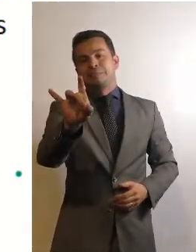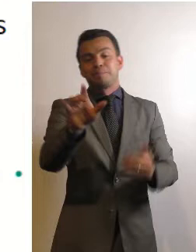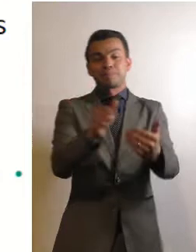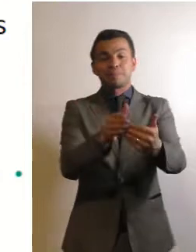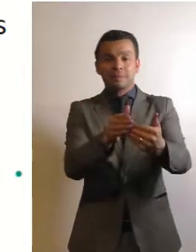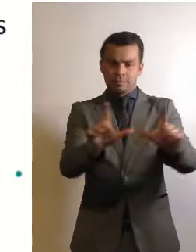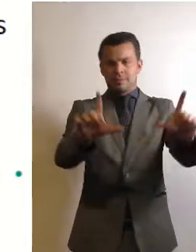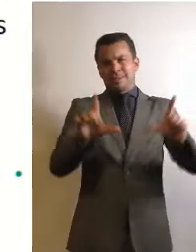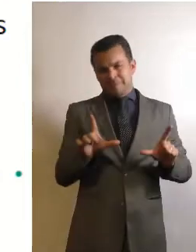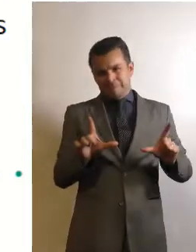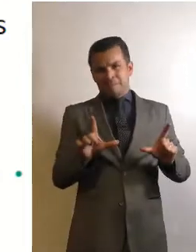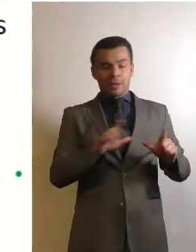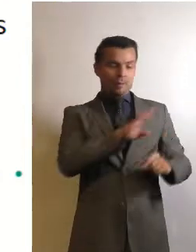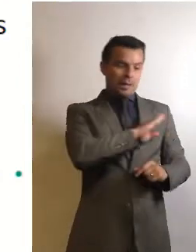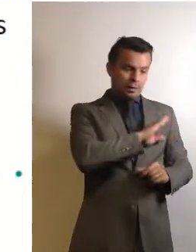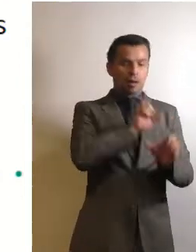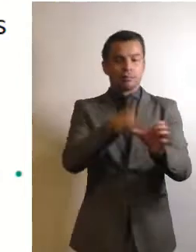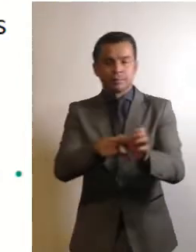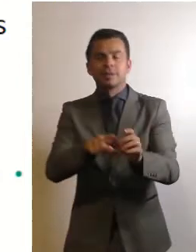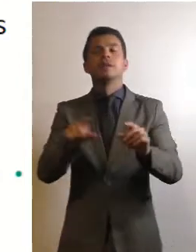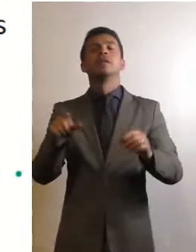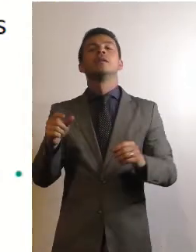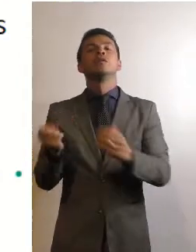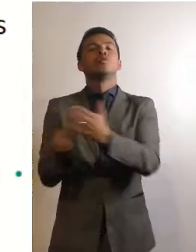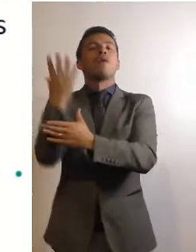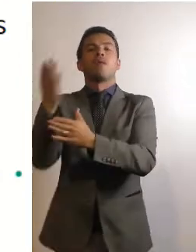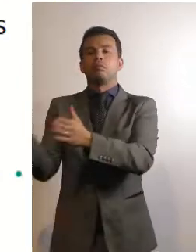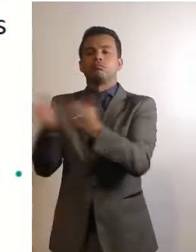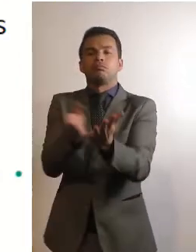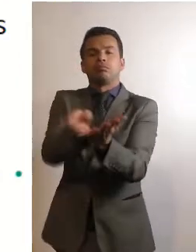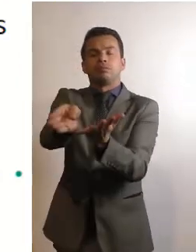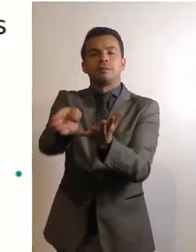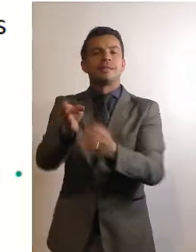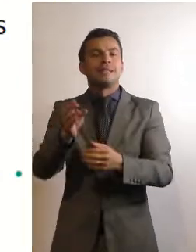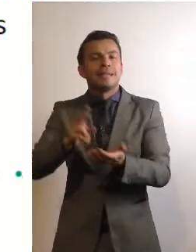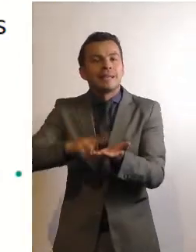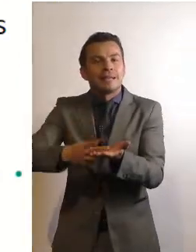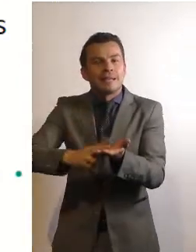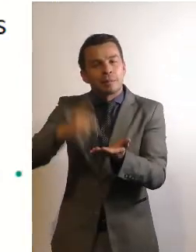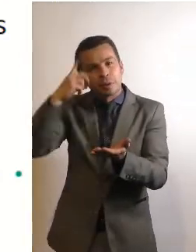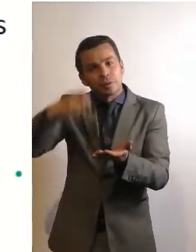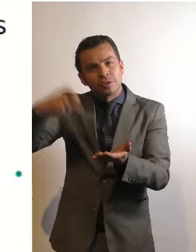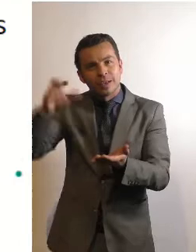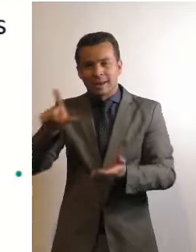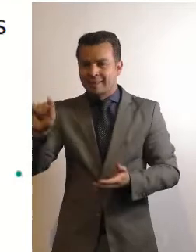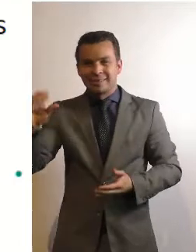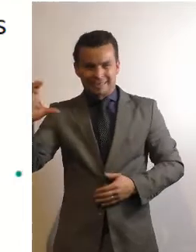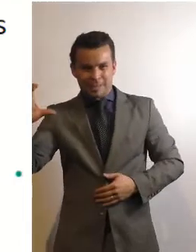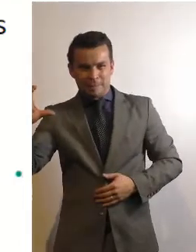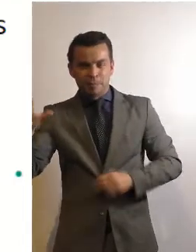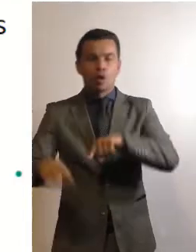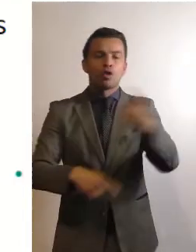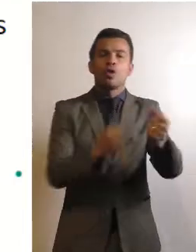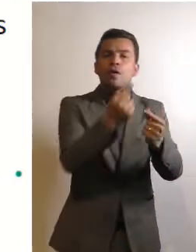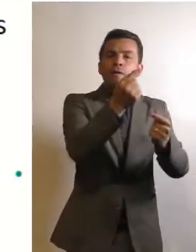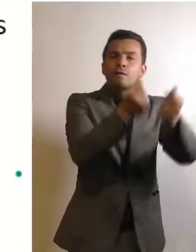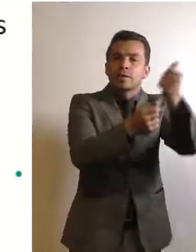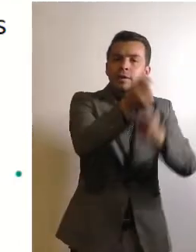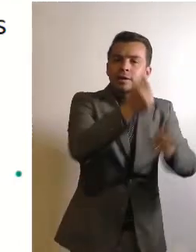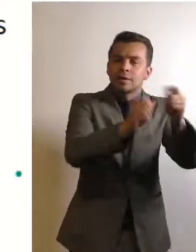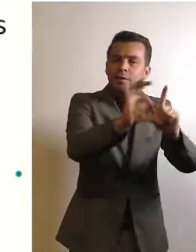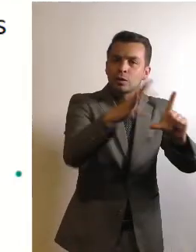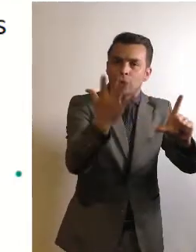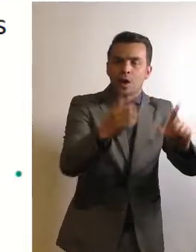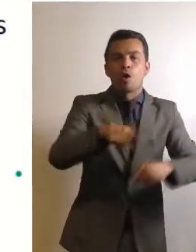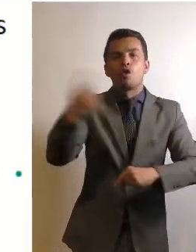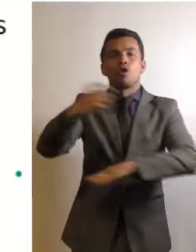programa virtual de intérprete profesional de lengua de señas colombiana, el de finanzas virtual y el de marketing y